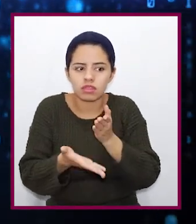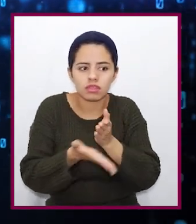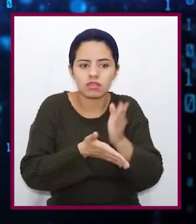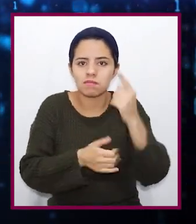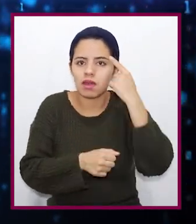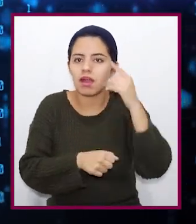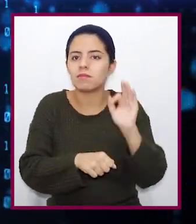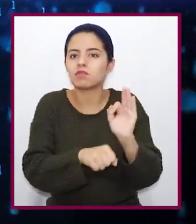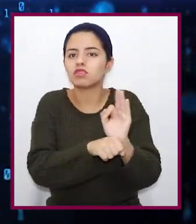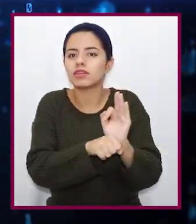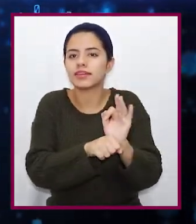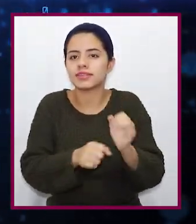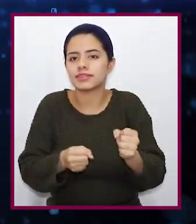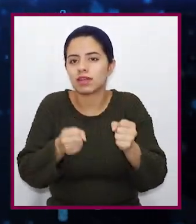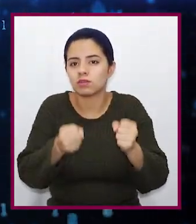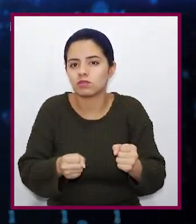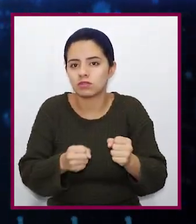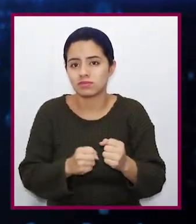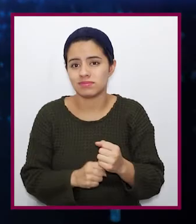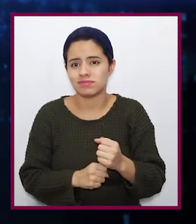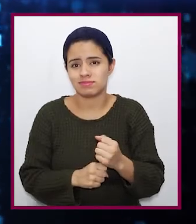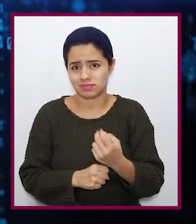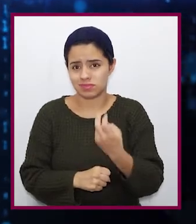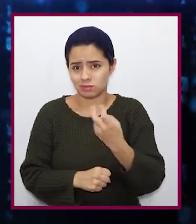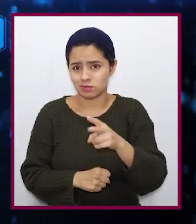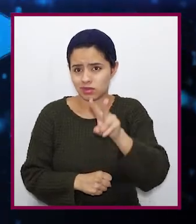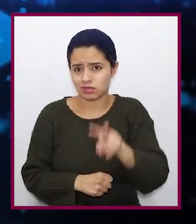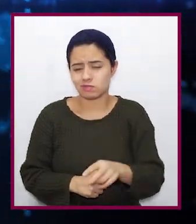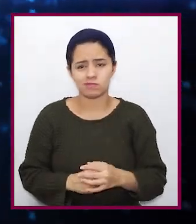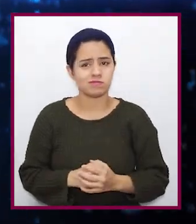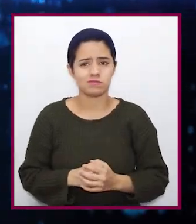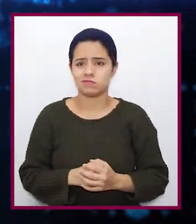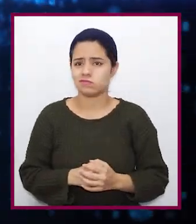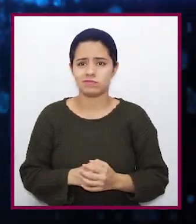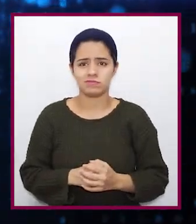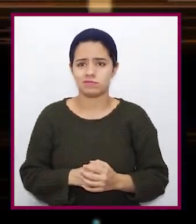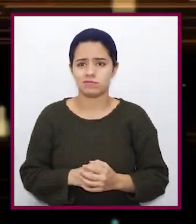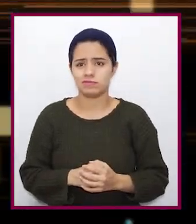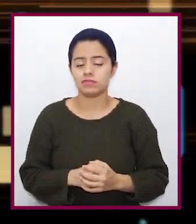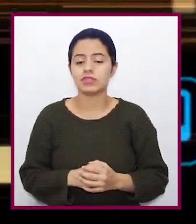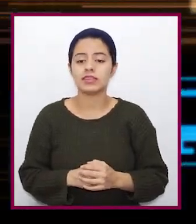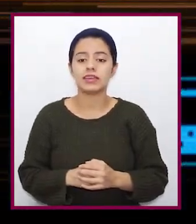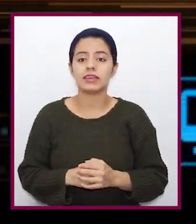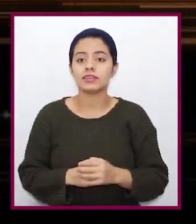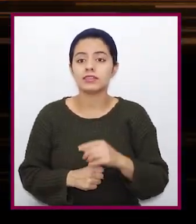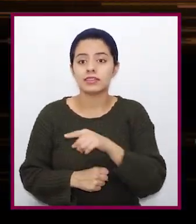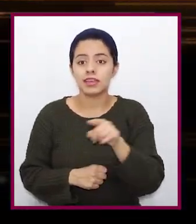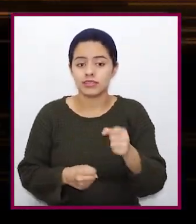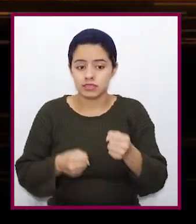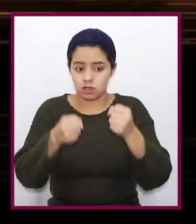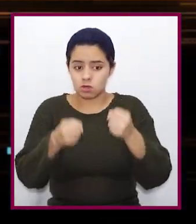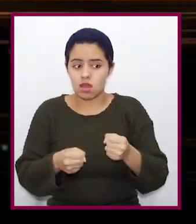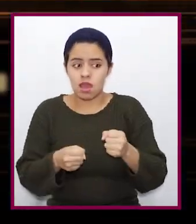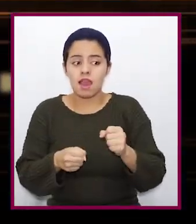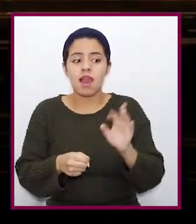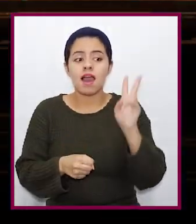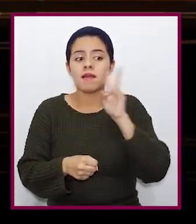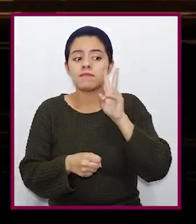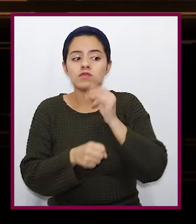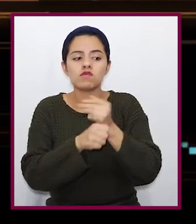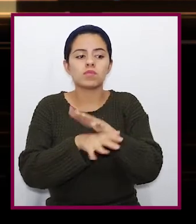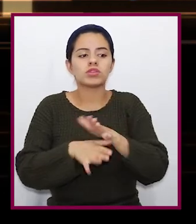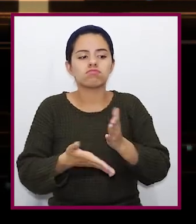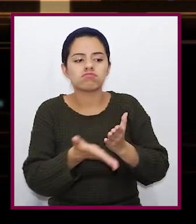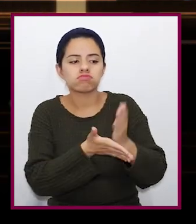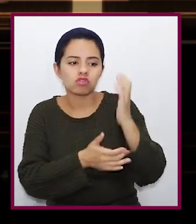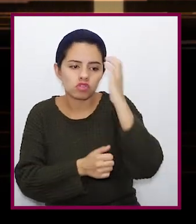cual también se ha comprobado con el paso de los años que no es verdad. No implica que nos encontremos más seguros o seguras. De hecho, los propios índices